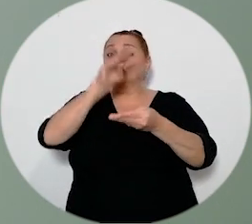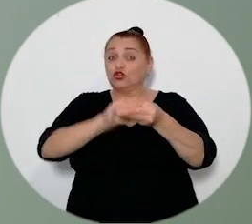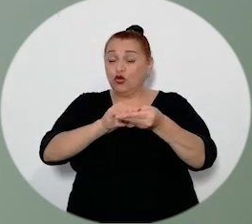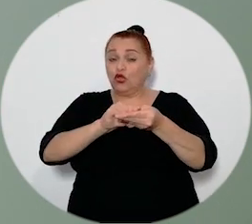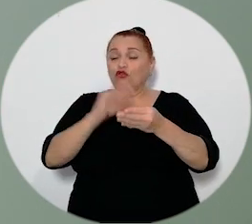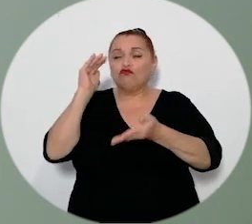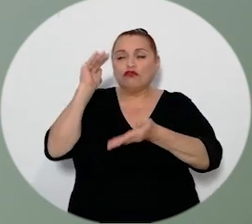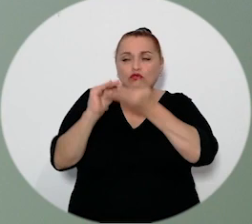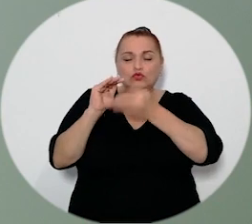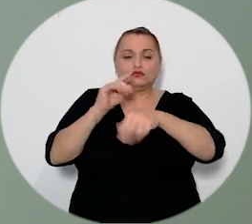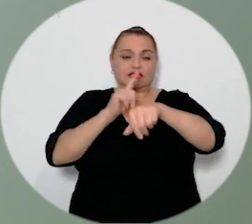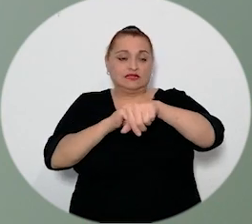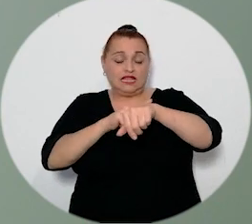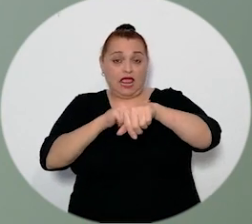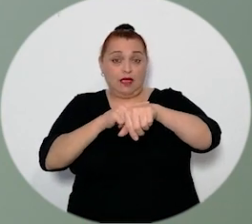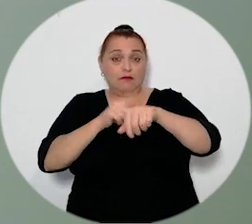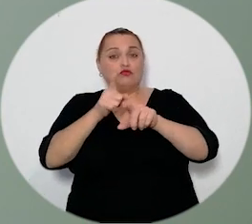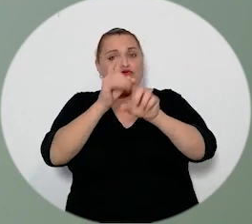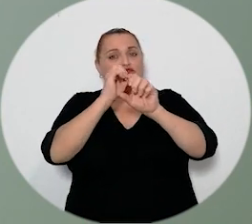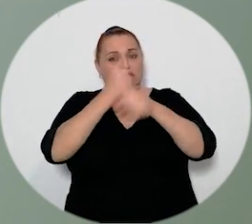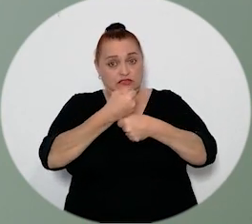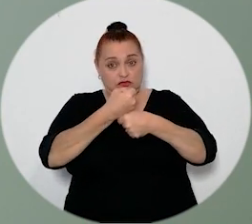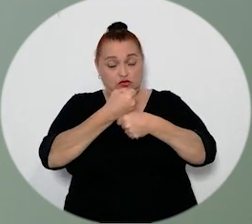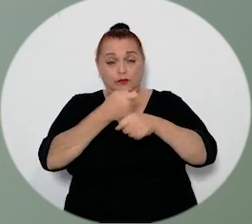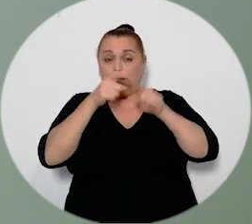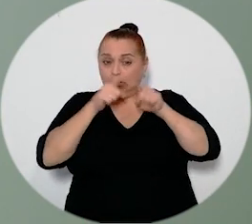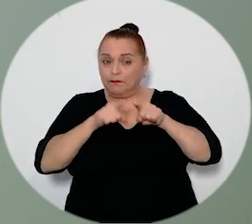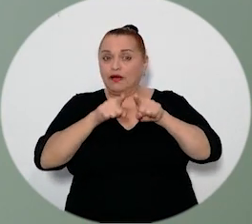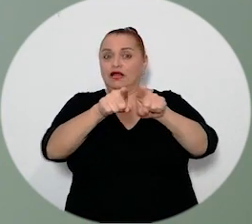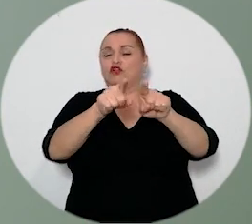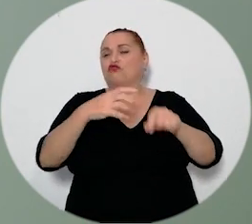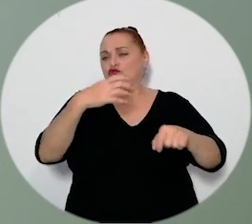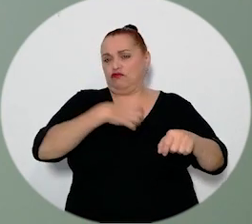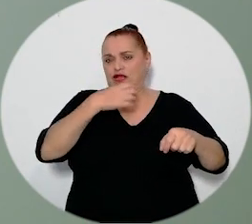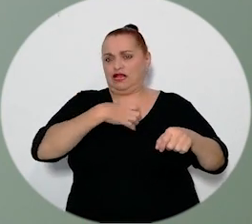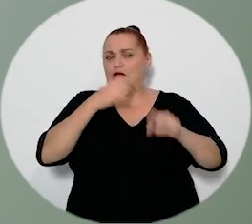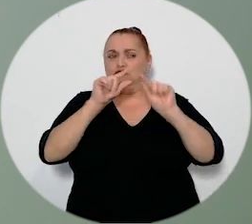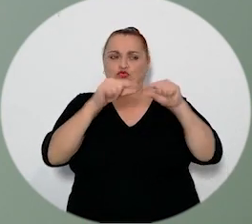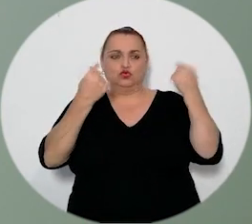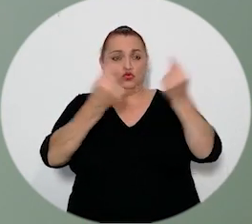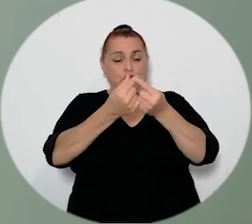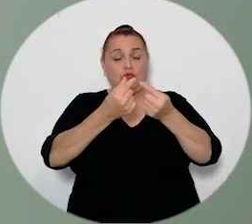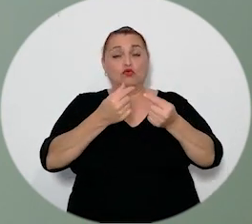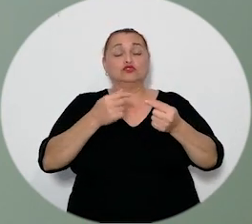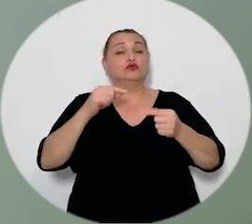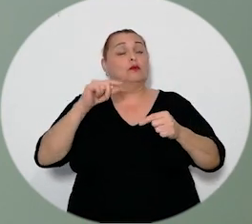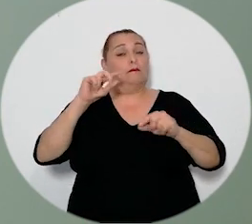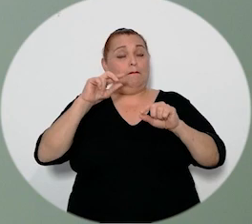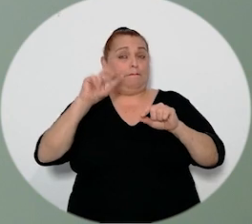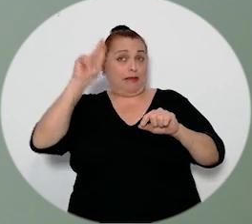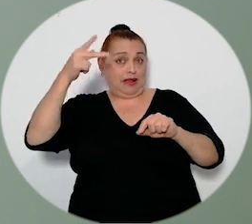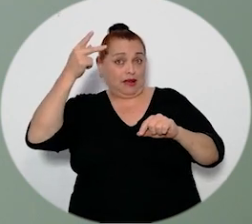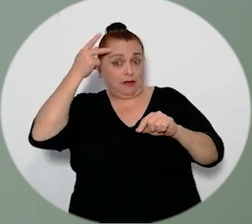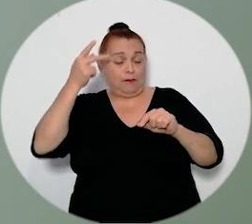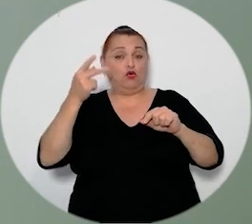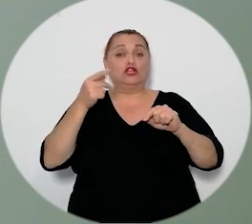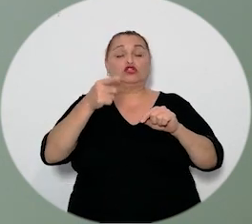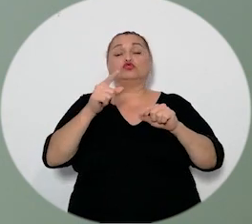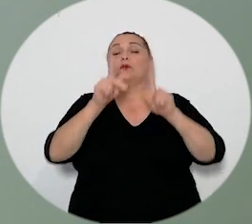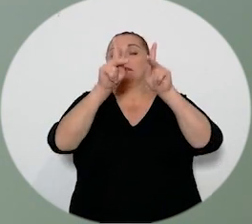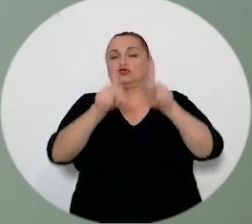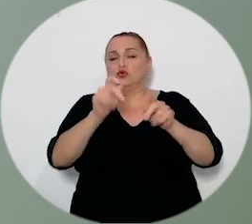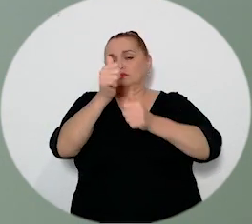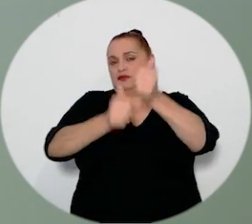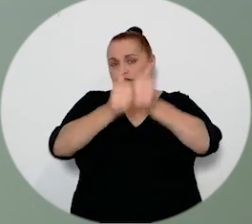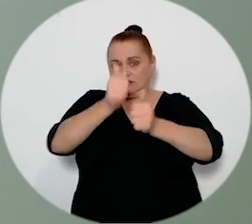llevado a reducir los tiempos invertidos en su realización y, en paralelo, en los reclamos de las agrupaciones políticas en contienda o sus personas